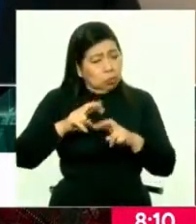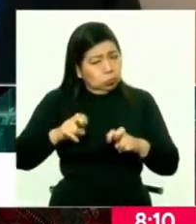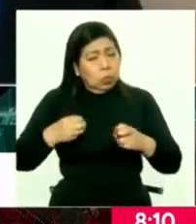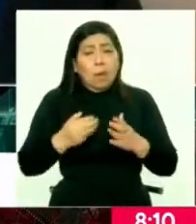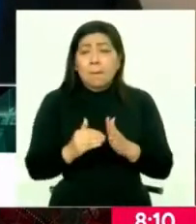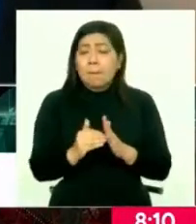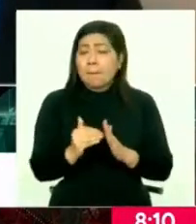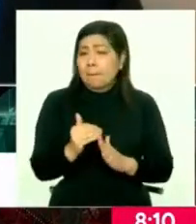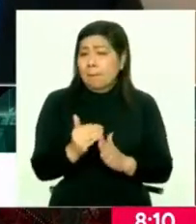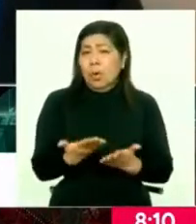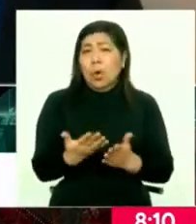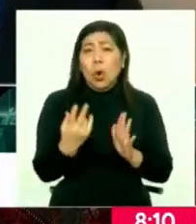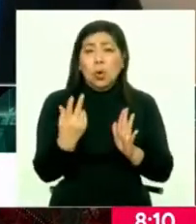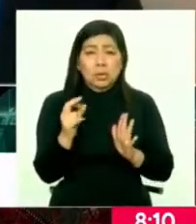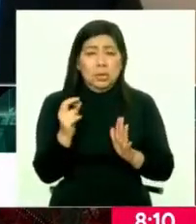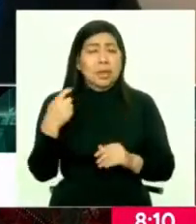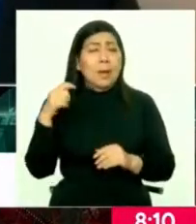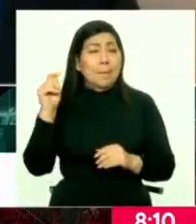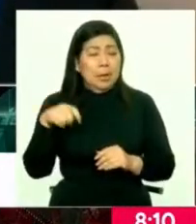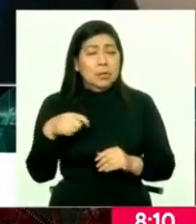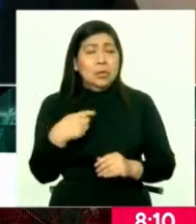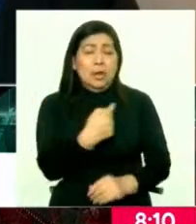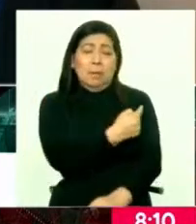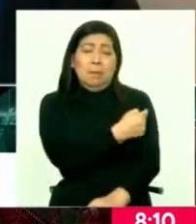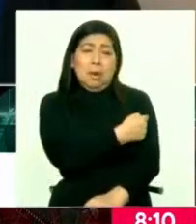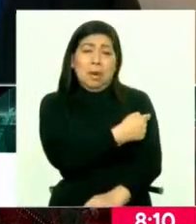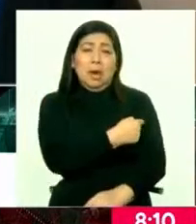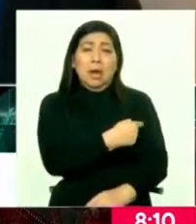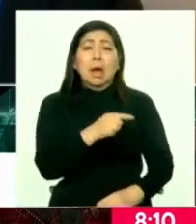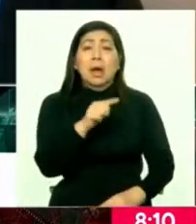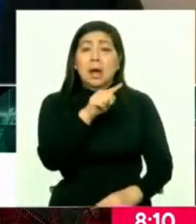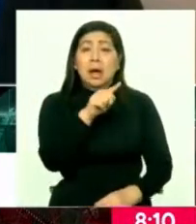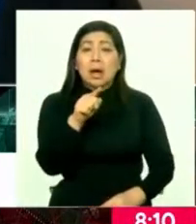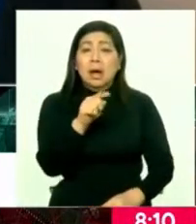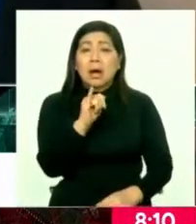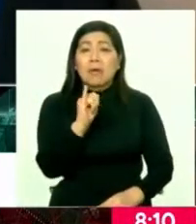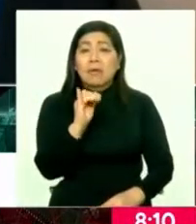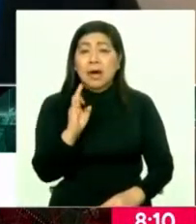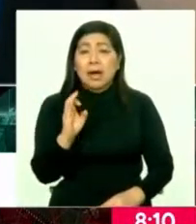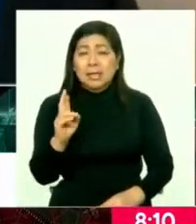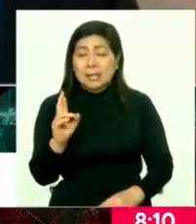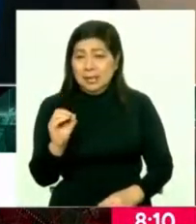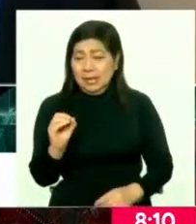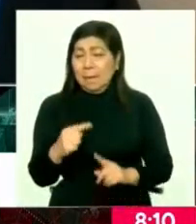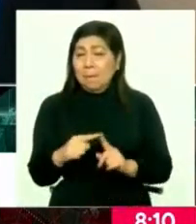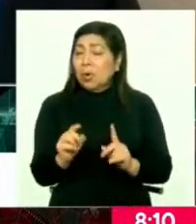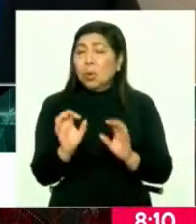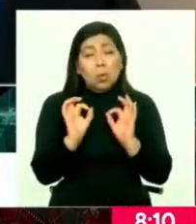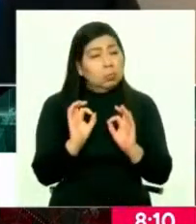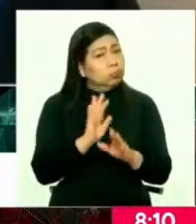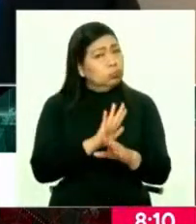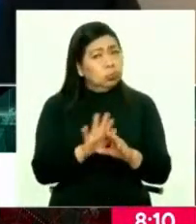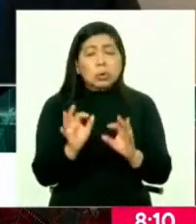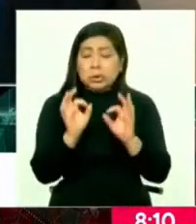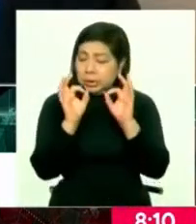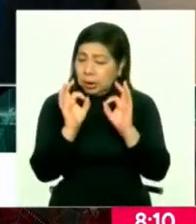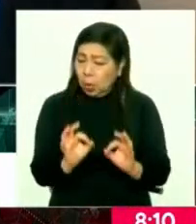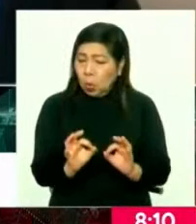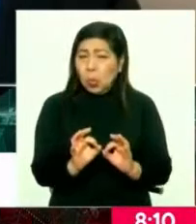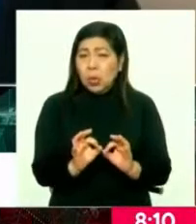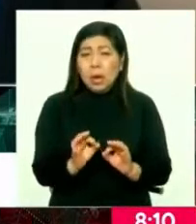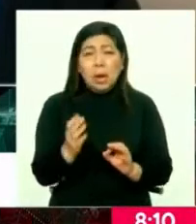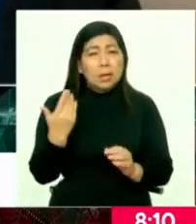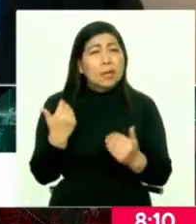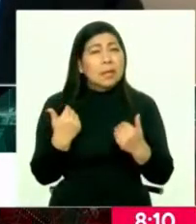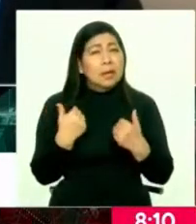eficacia aproximadamente de 80% para la vacuna de Pfizer en este grupo etario, y es una vacuna completamente segura. Hace